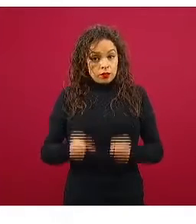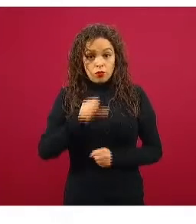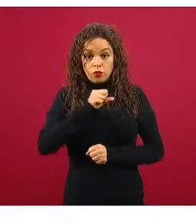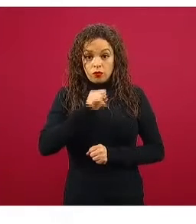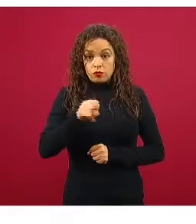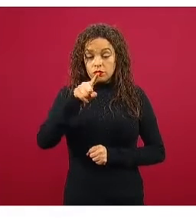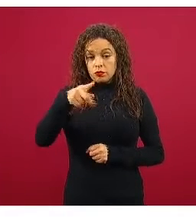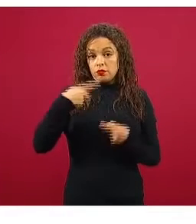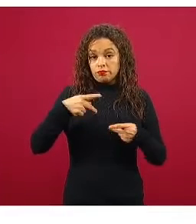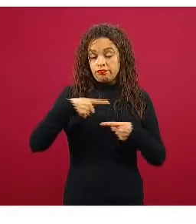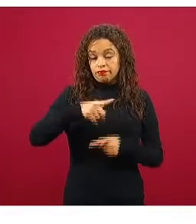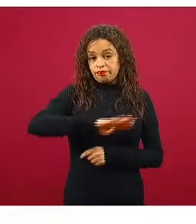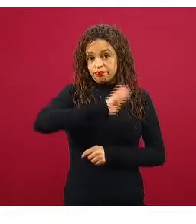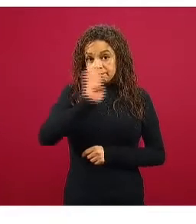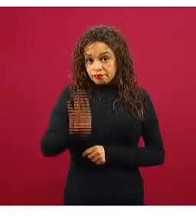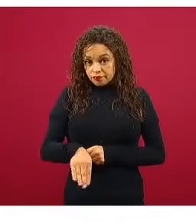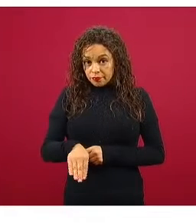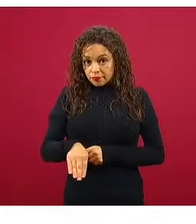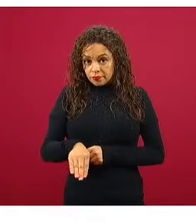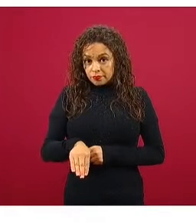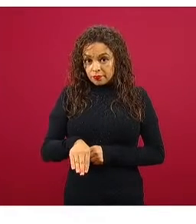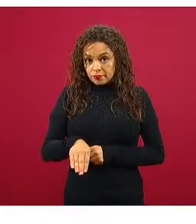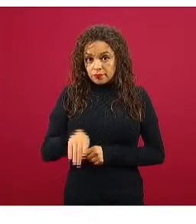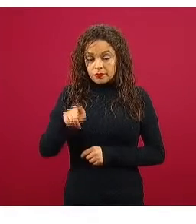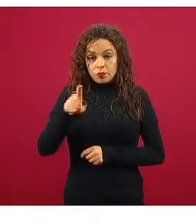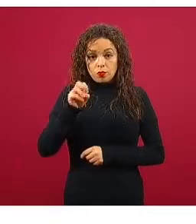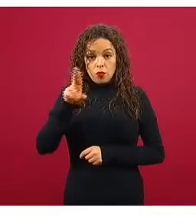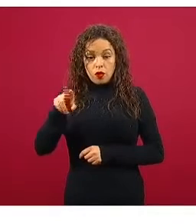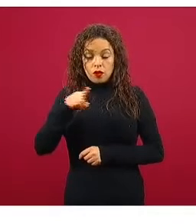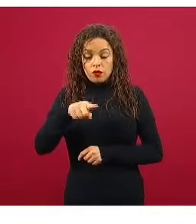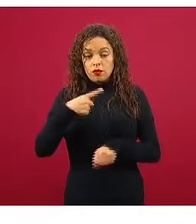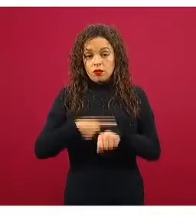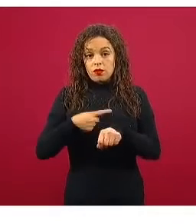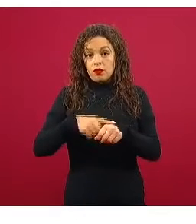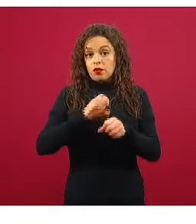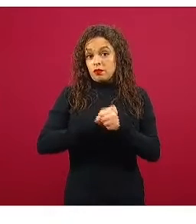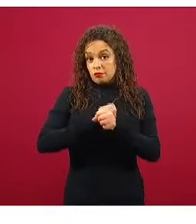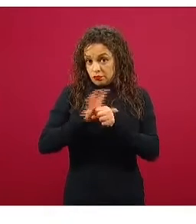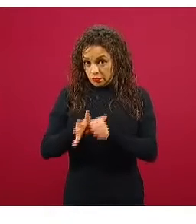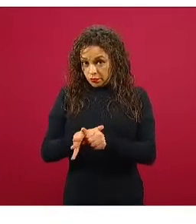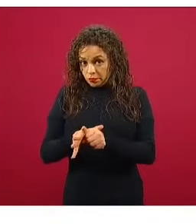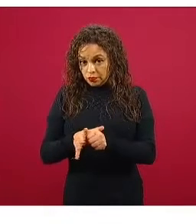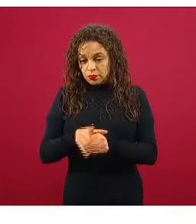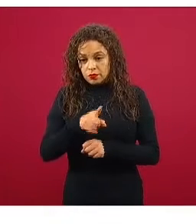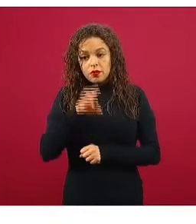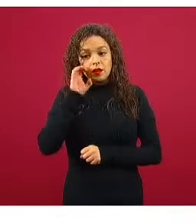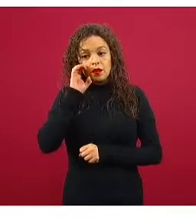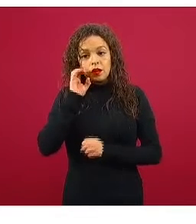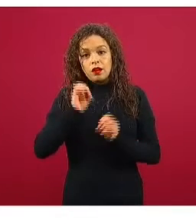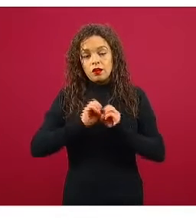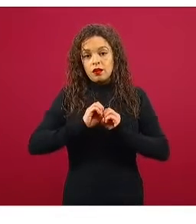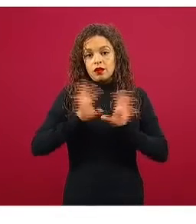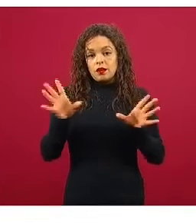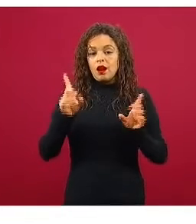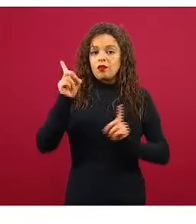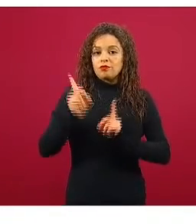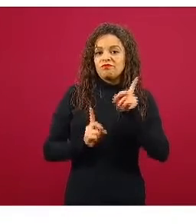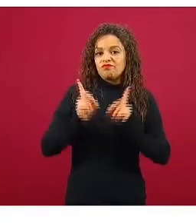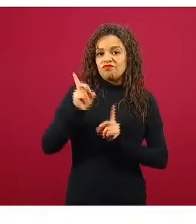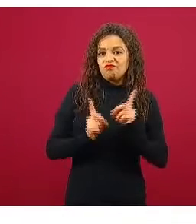las defunciones que aún son sospechosas, que son aquellas que están en las barras naranjas claro, pues esta tendencia